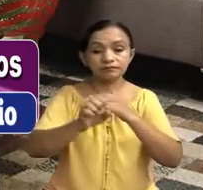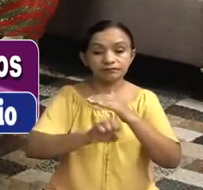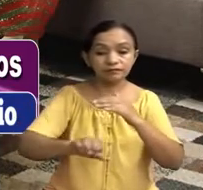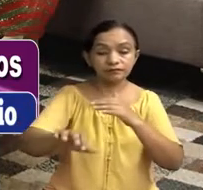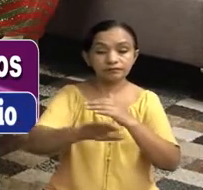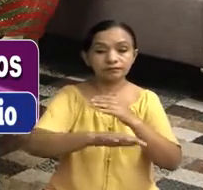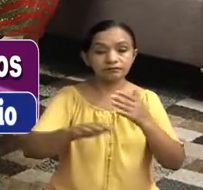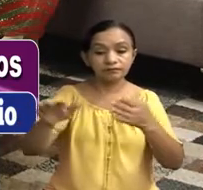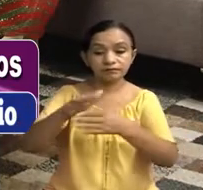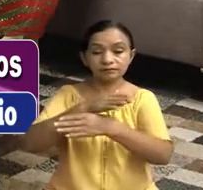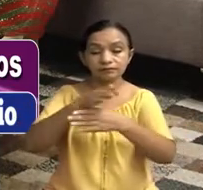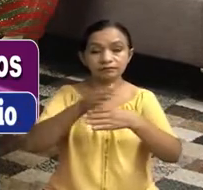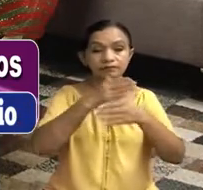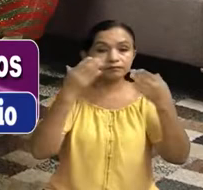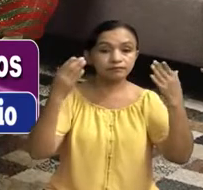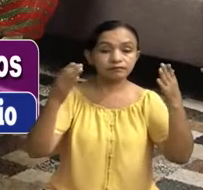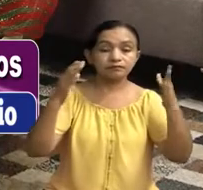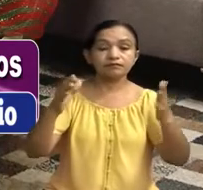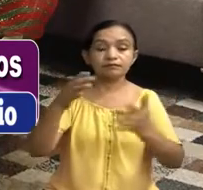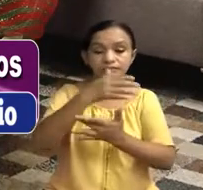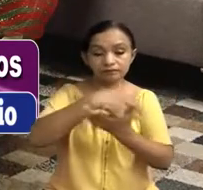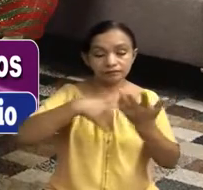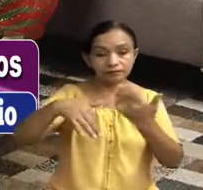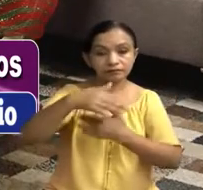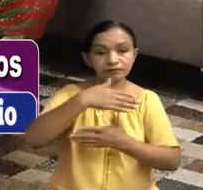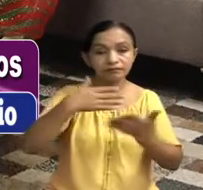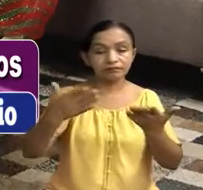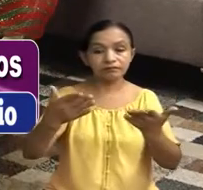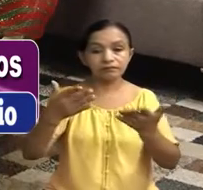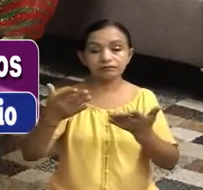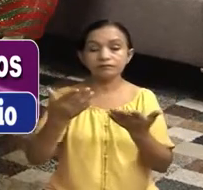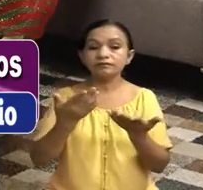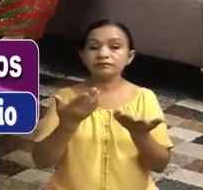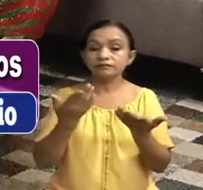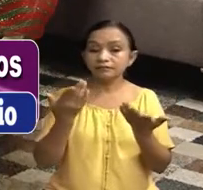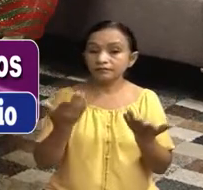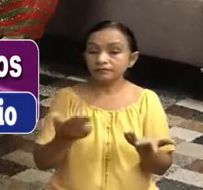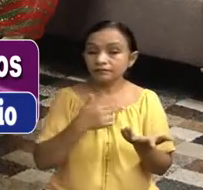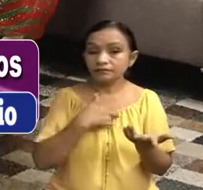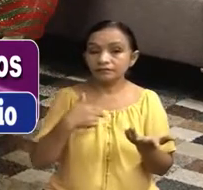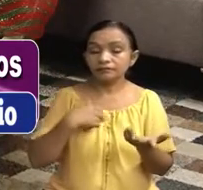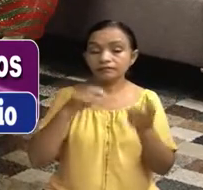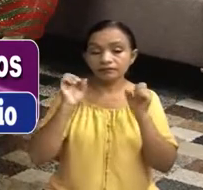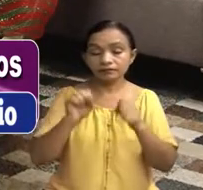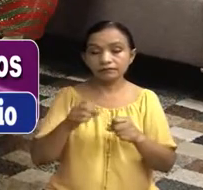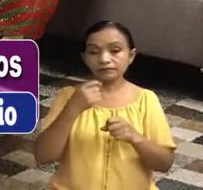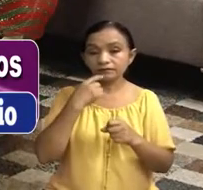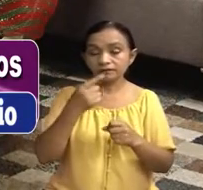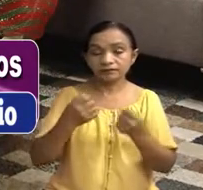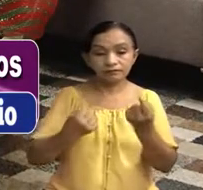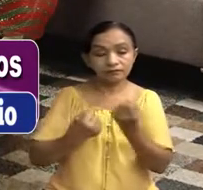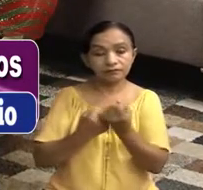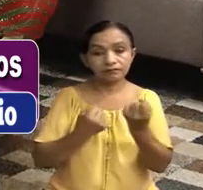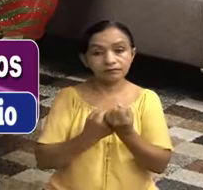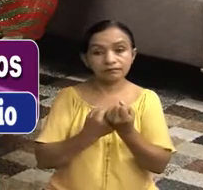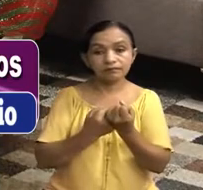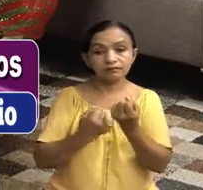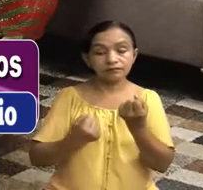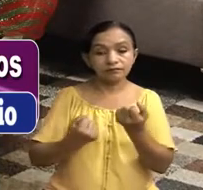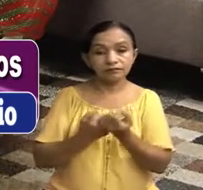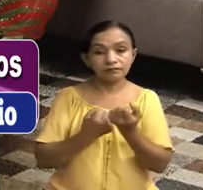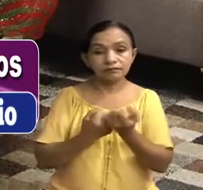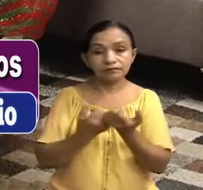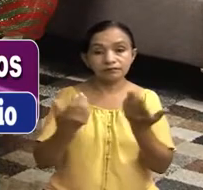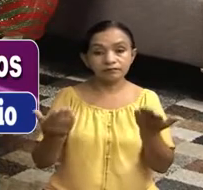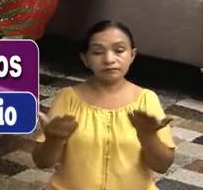decir, hay otro tipo de cooperación, otro tipo de relación, no una relación de dominación y de saqueo, la que plantea el socialismo, sino de cooperación solidaria,